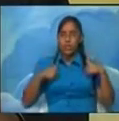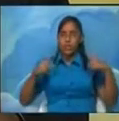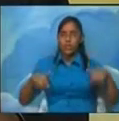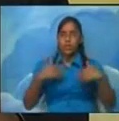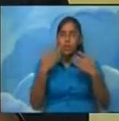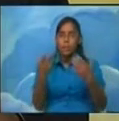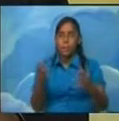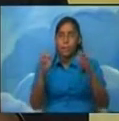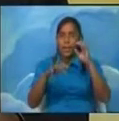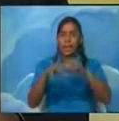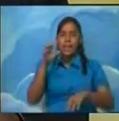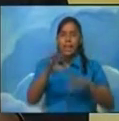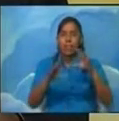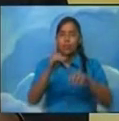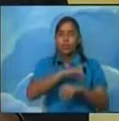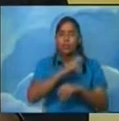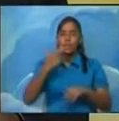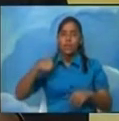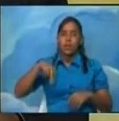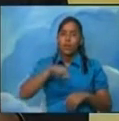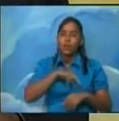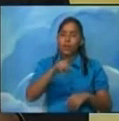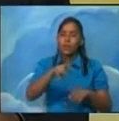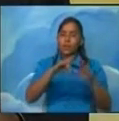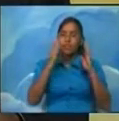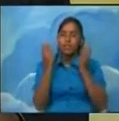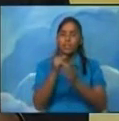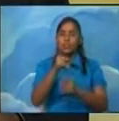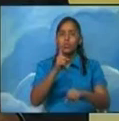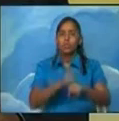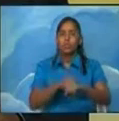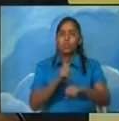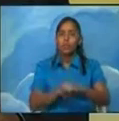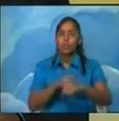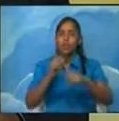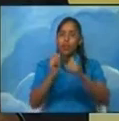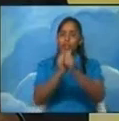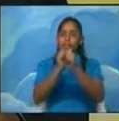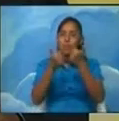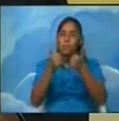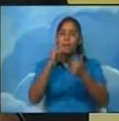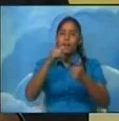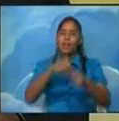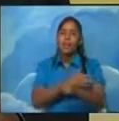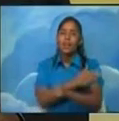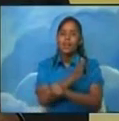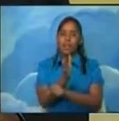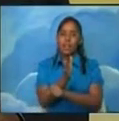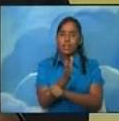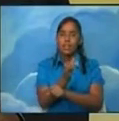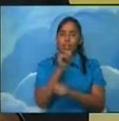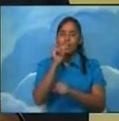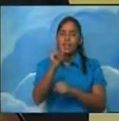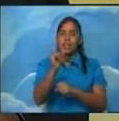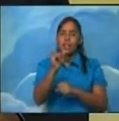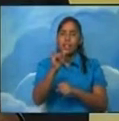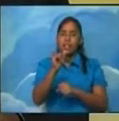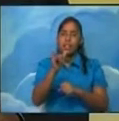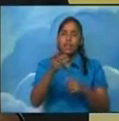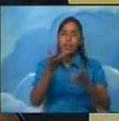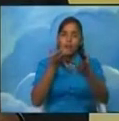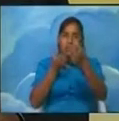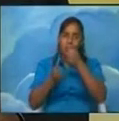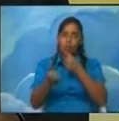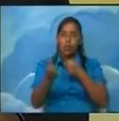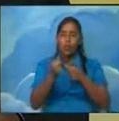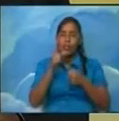lluvia de vuestra tierra a su tiempo, la temprana y la tardía, y recogerás